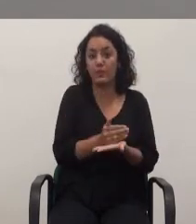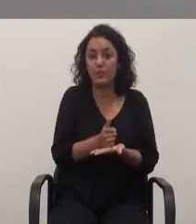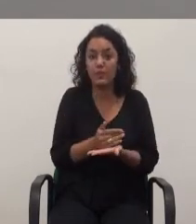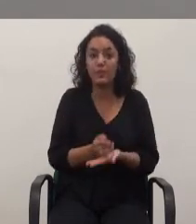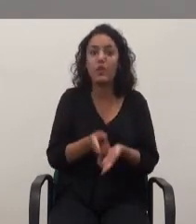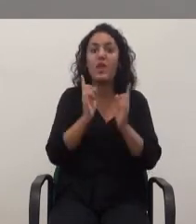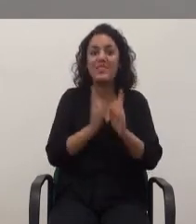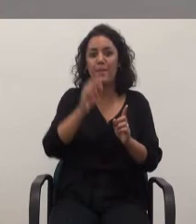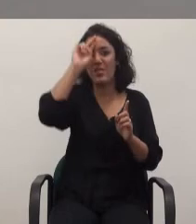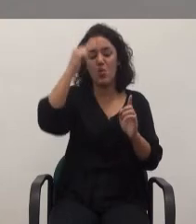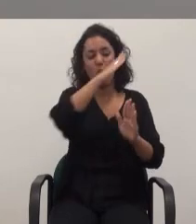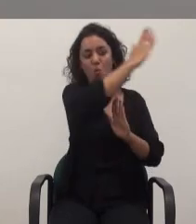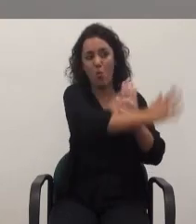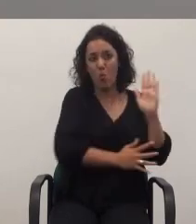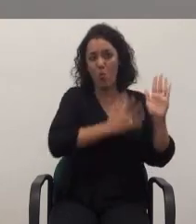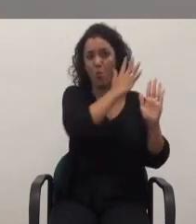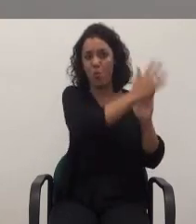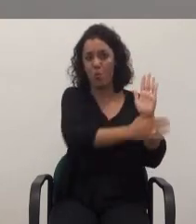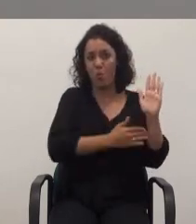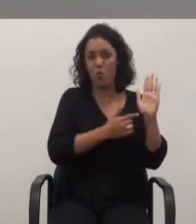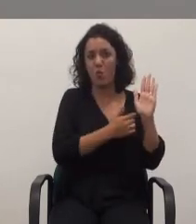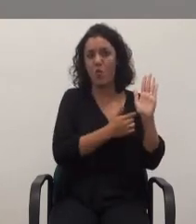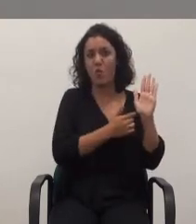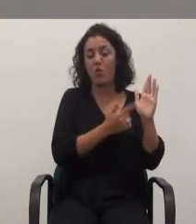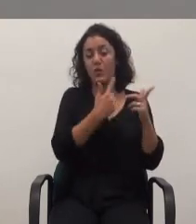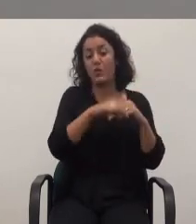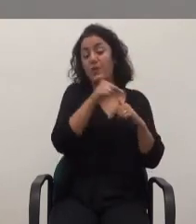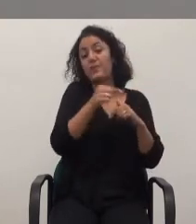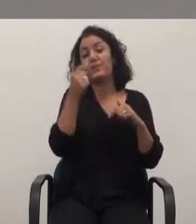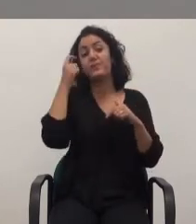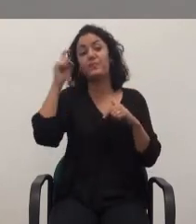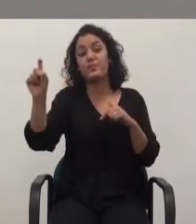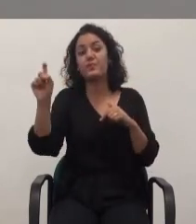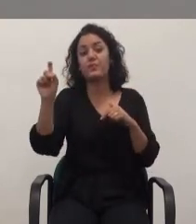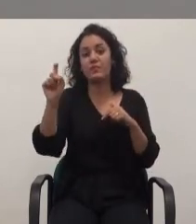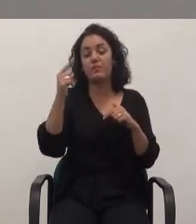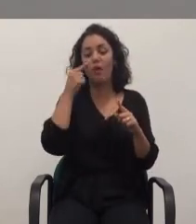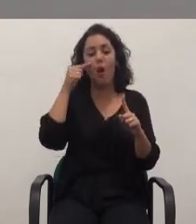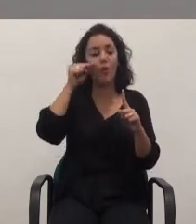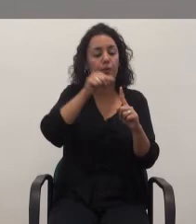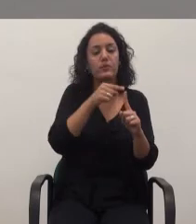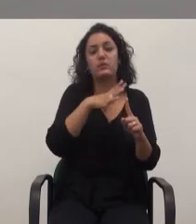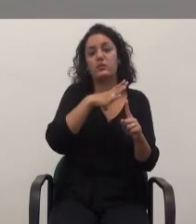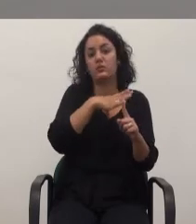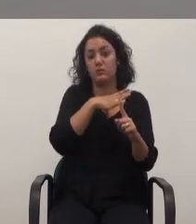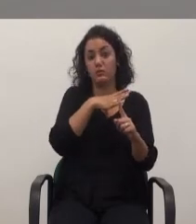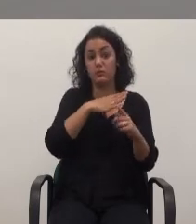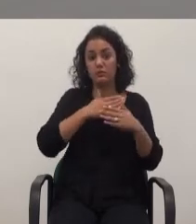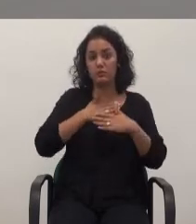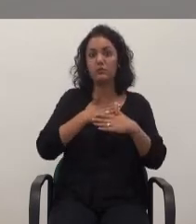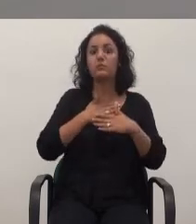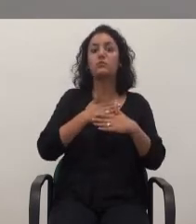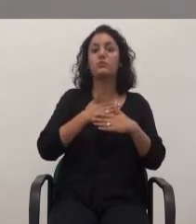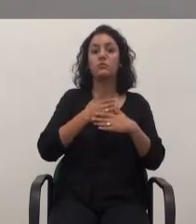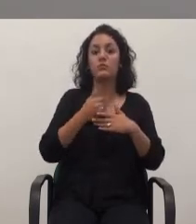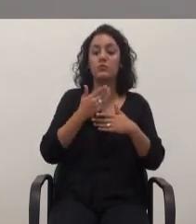territorio nacional. Con esa idea, los objetivos que proponía o que me proponía era incorporar la producción de conocimiento